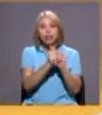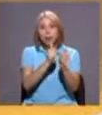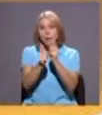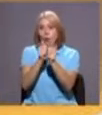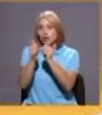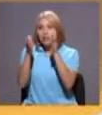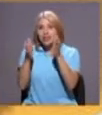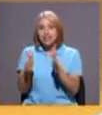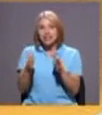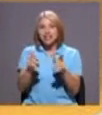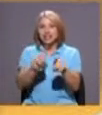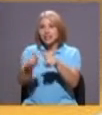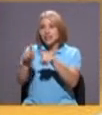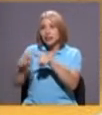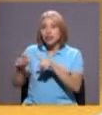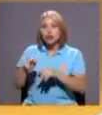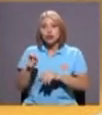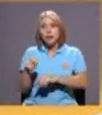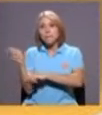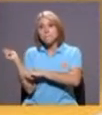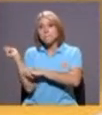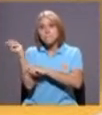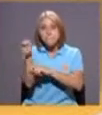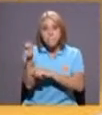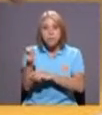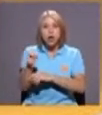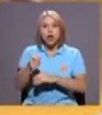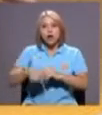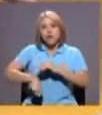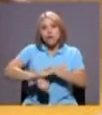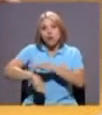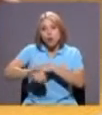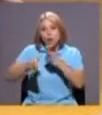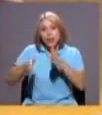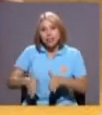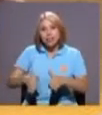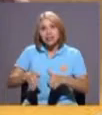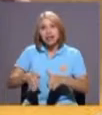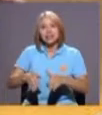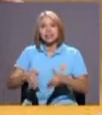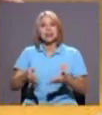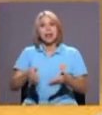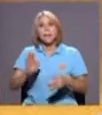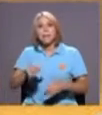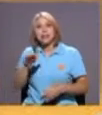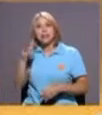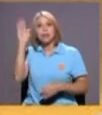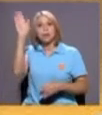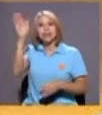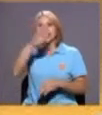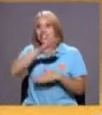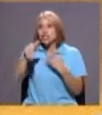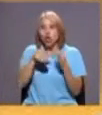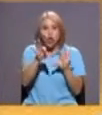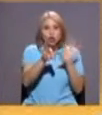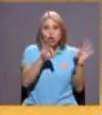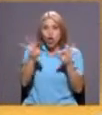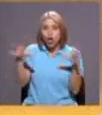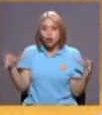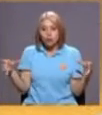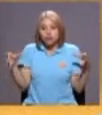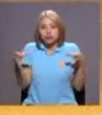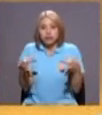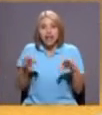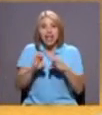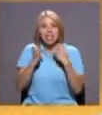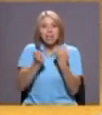distintos ámbitos, beisbolistas, futbolistas, basquetbolistas, y los pone en un equipo de fútbol o en un equipo de tenis de mesa,